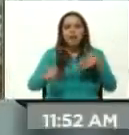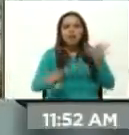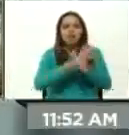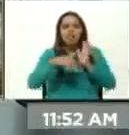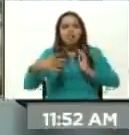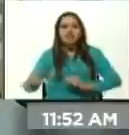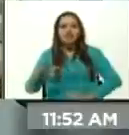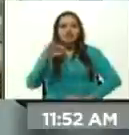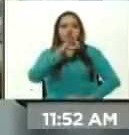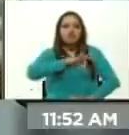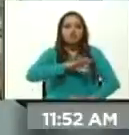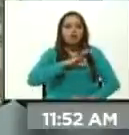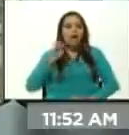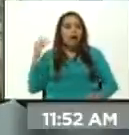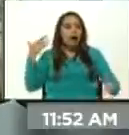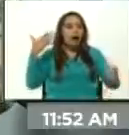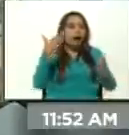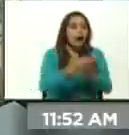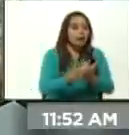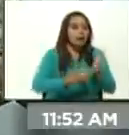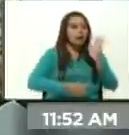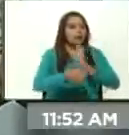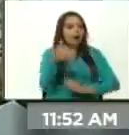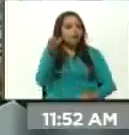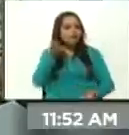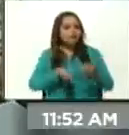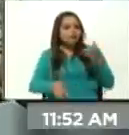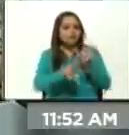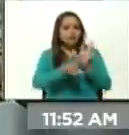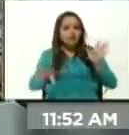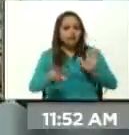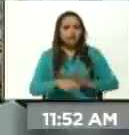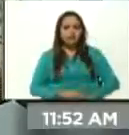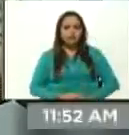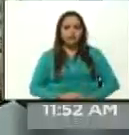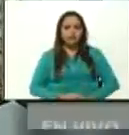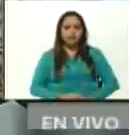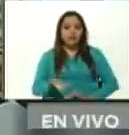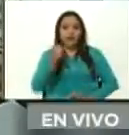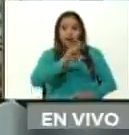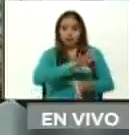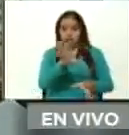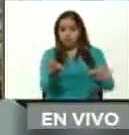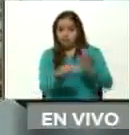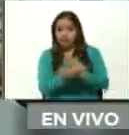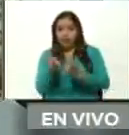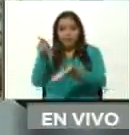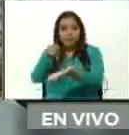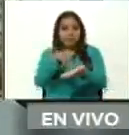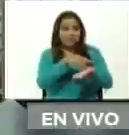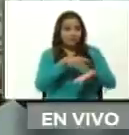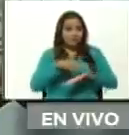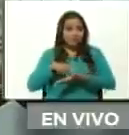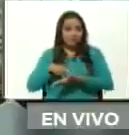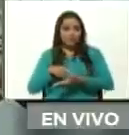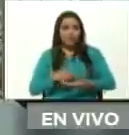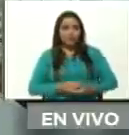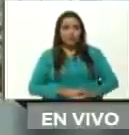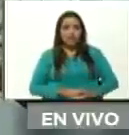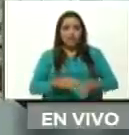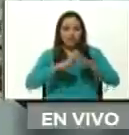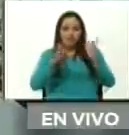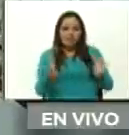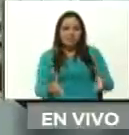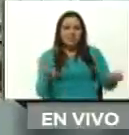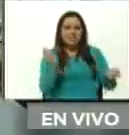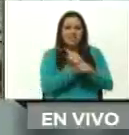sociales, hasta llegar a las más recientes leyes que han sido reformuladas con la participación en mesas de trabajo